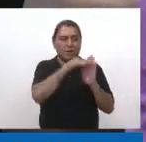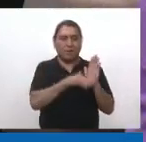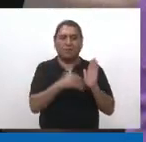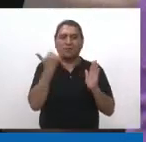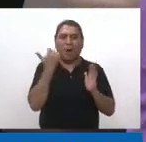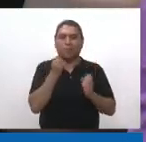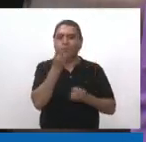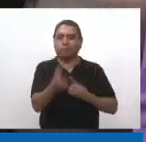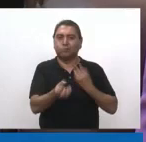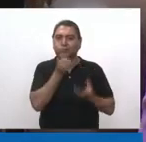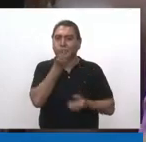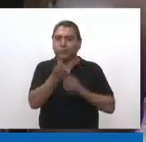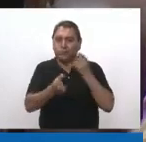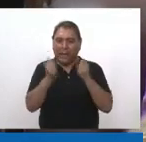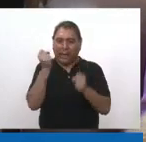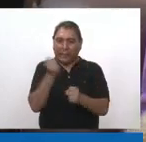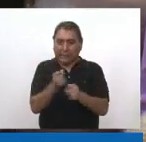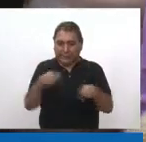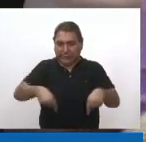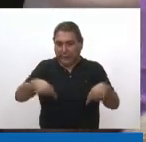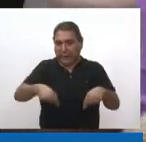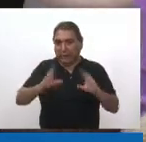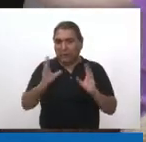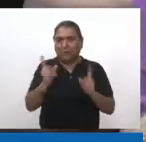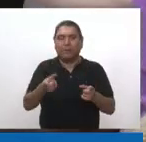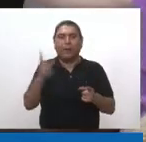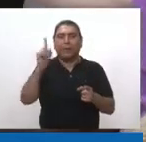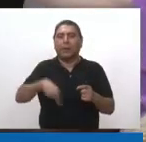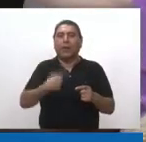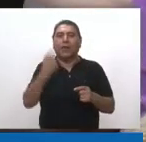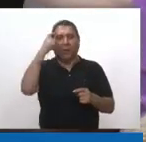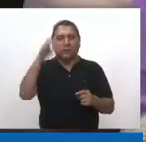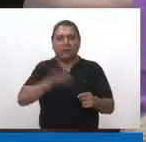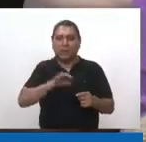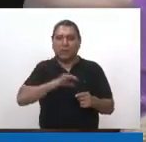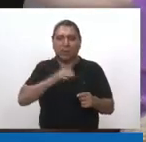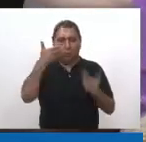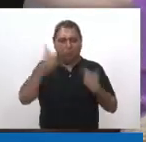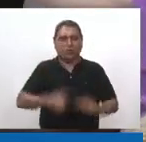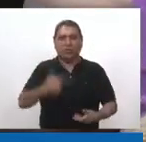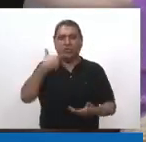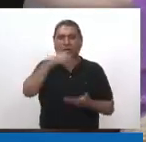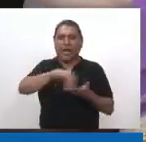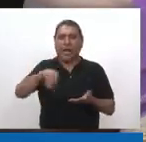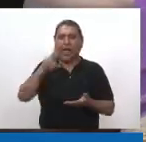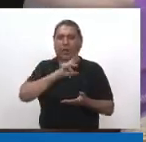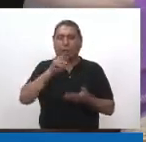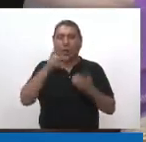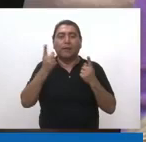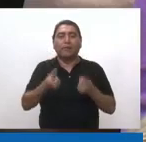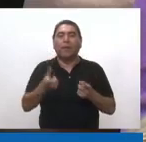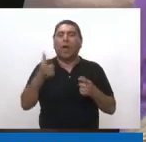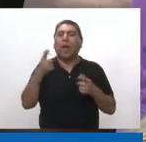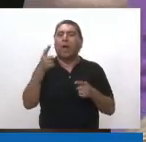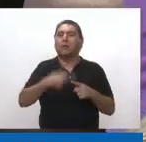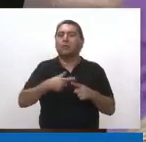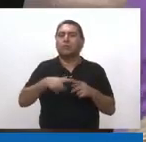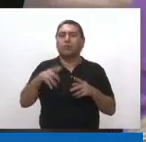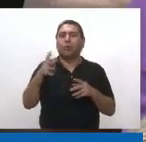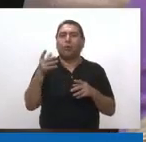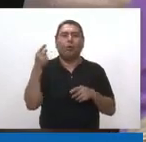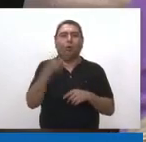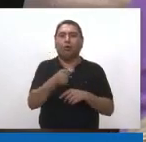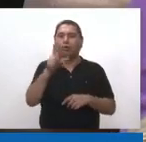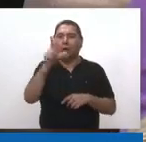acá, y que surgen de estos 10 años como senadora, es que es un acto totalmente